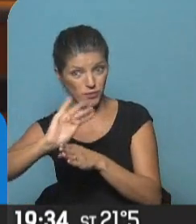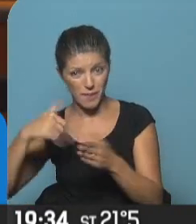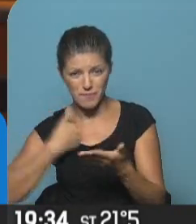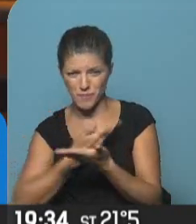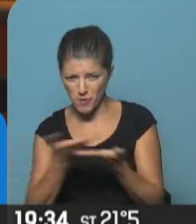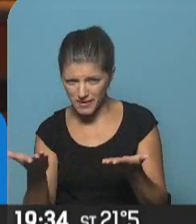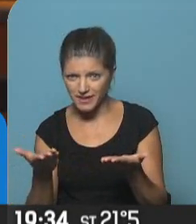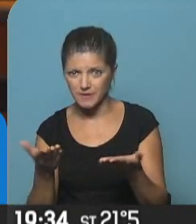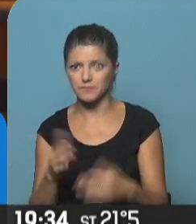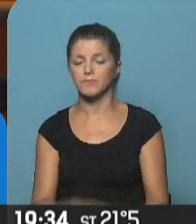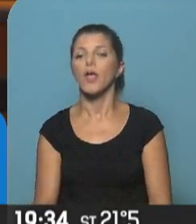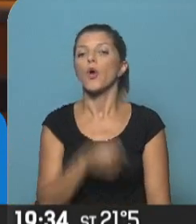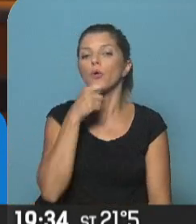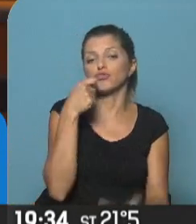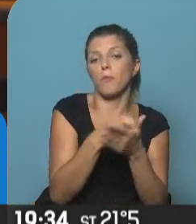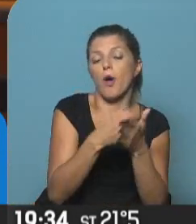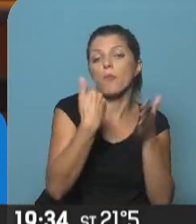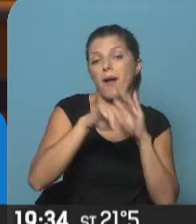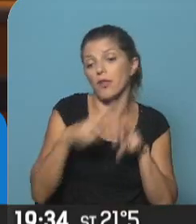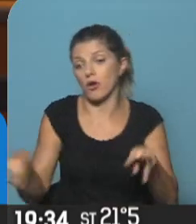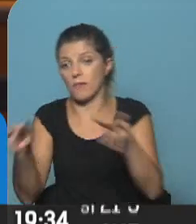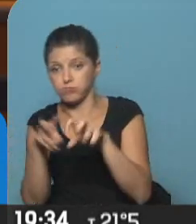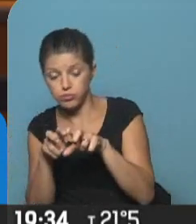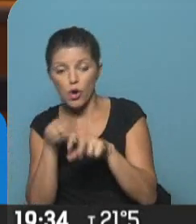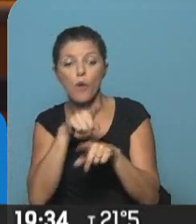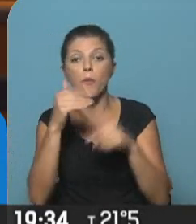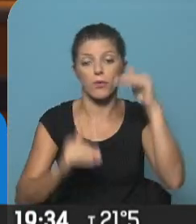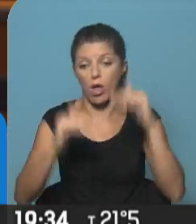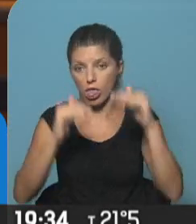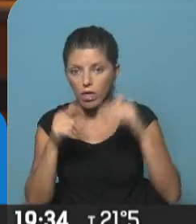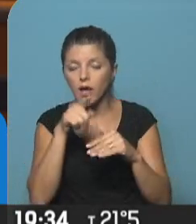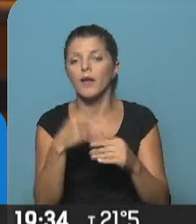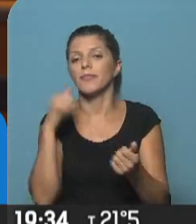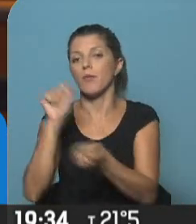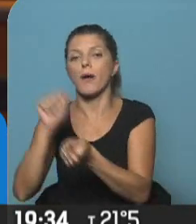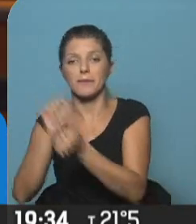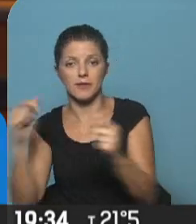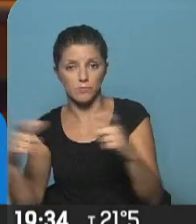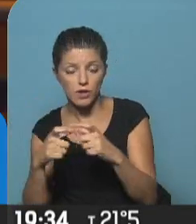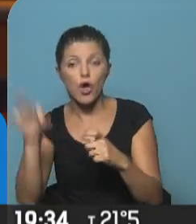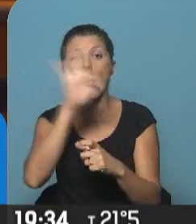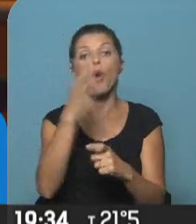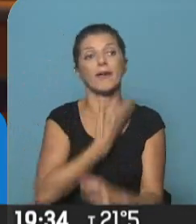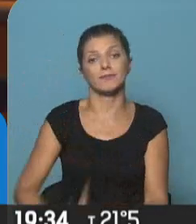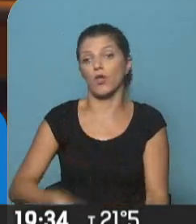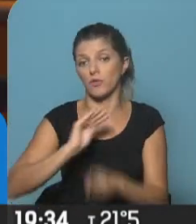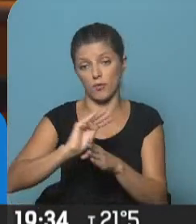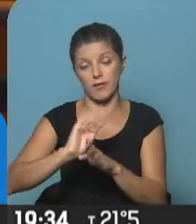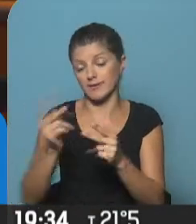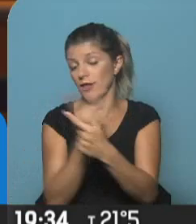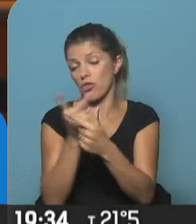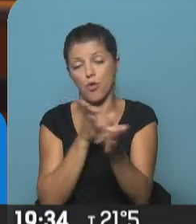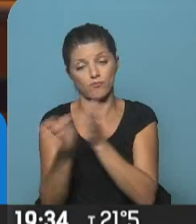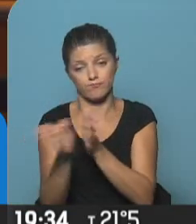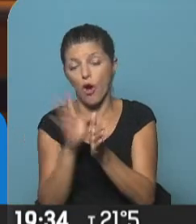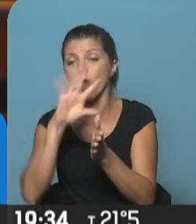déficit fiscal se financia o emitiendo moneda sin respaldo, que es inflación, o endeudando al Estado. Y estas eran las dos maneras a través de las cuales